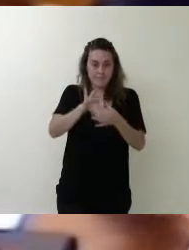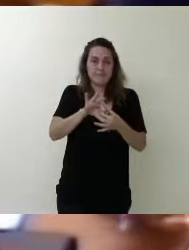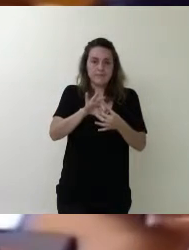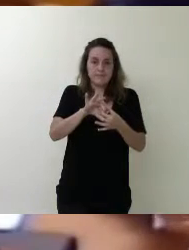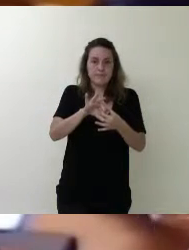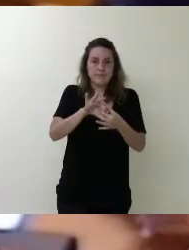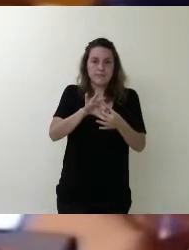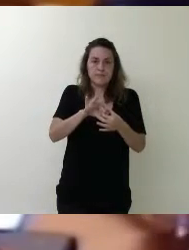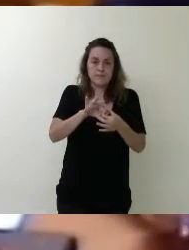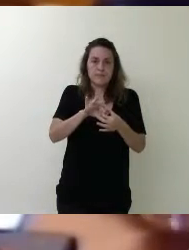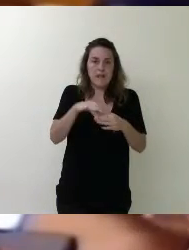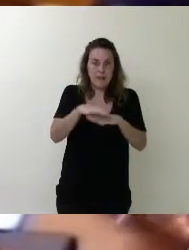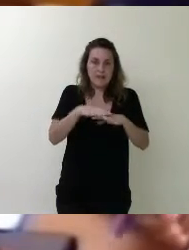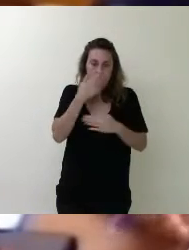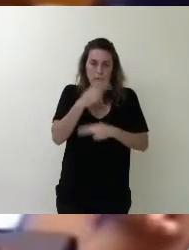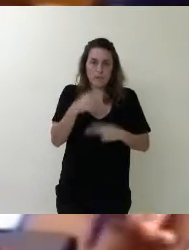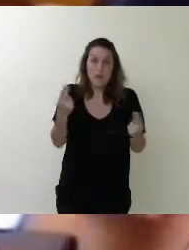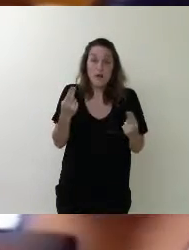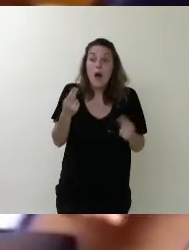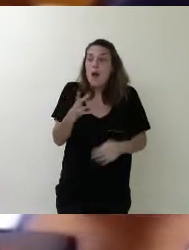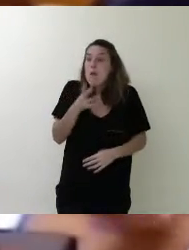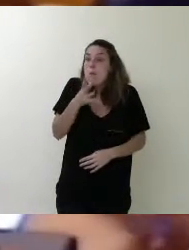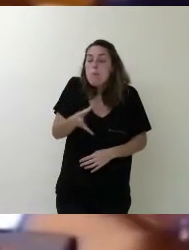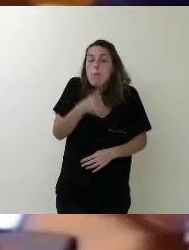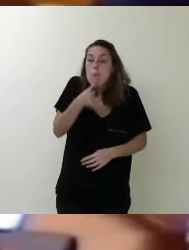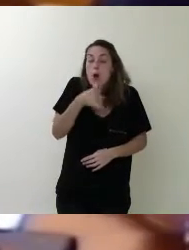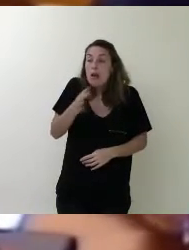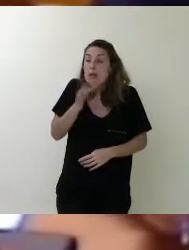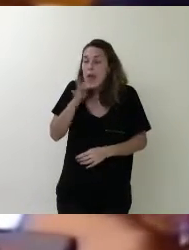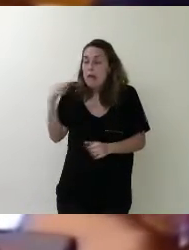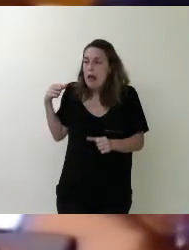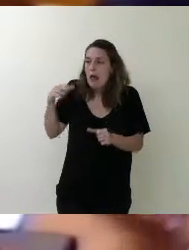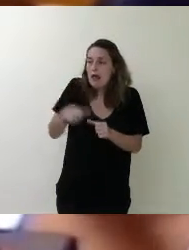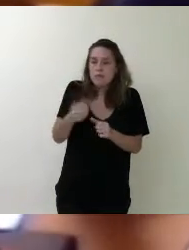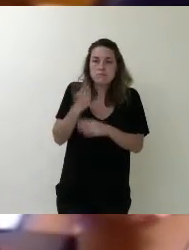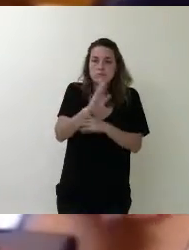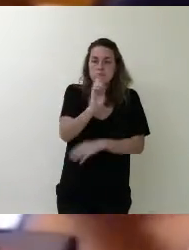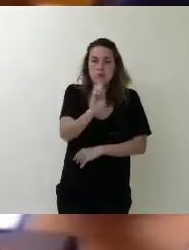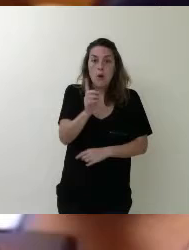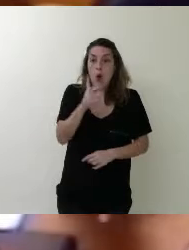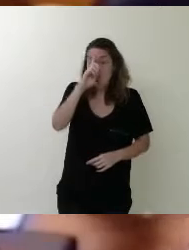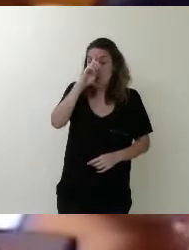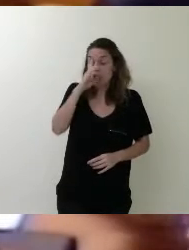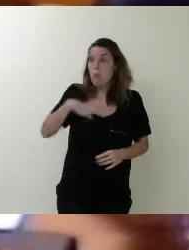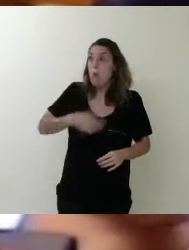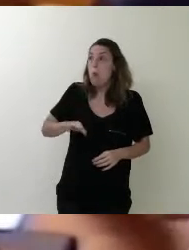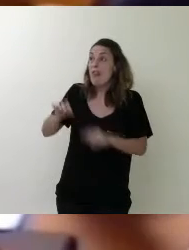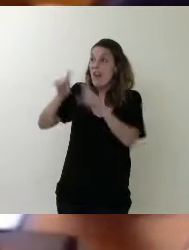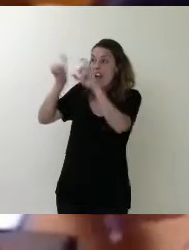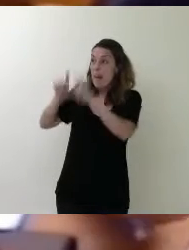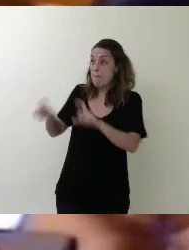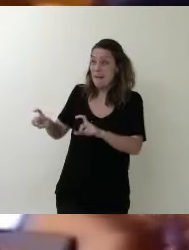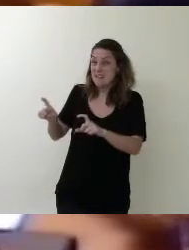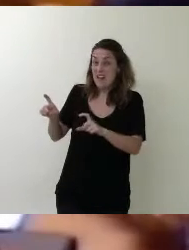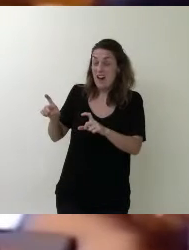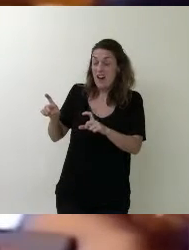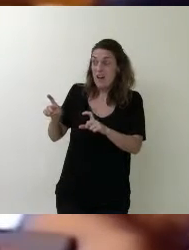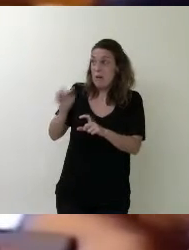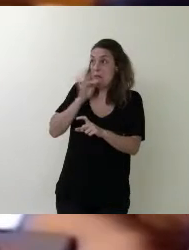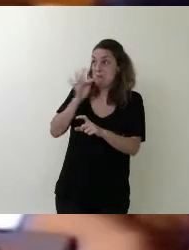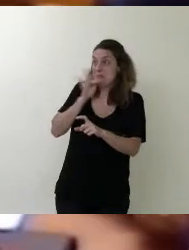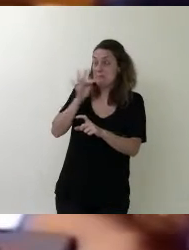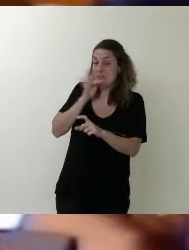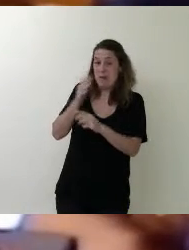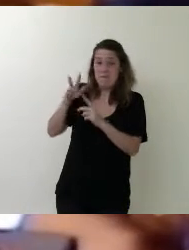causas que desconozco la gestión, pero que, bueno, que entiendo que muchas veces son porque las propias empresas remiten tarde las facturas o porque en